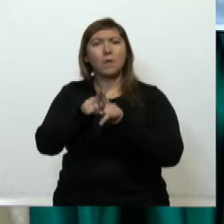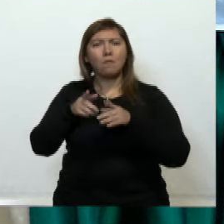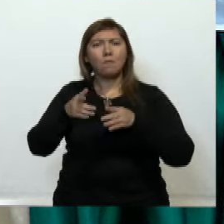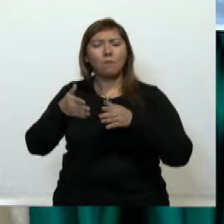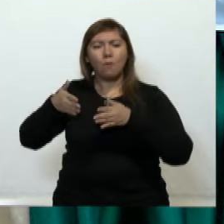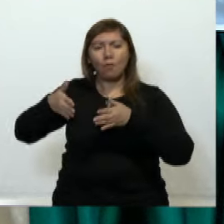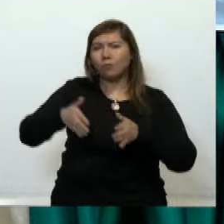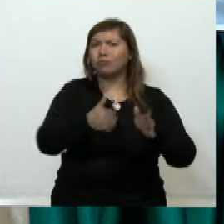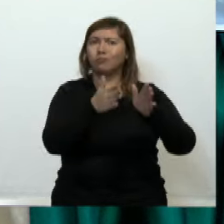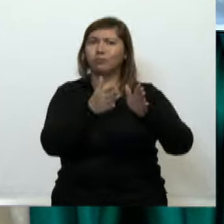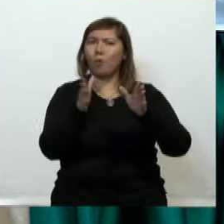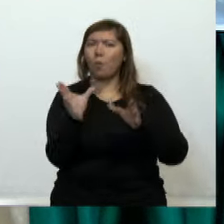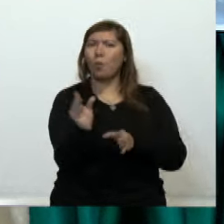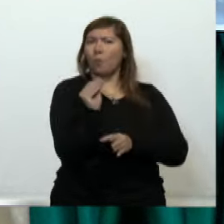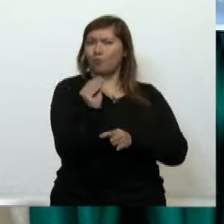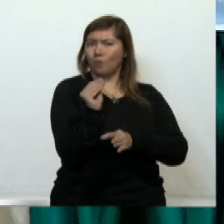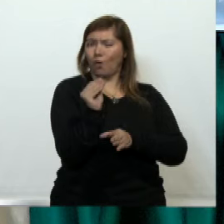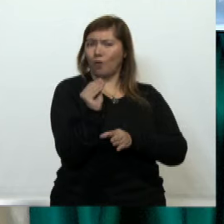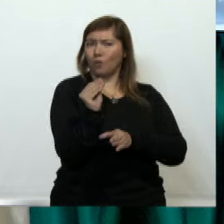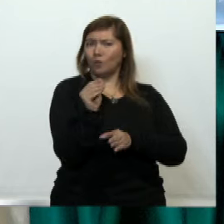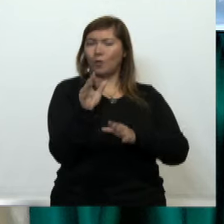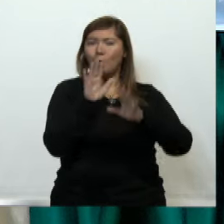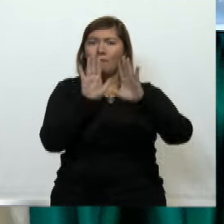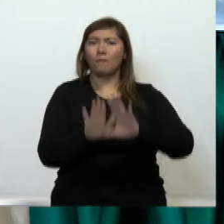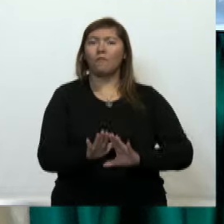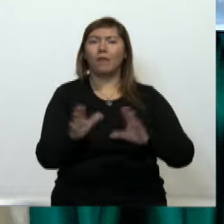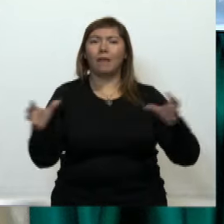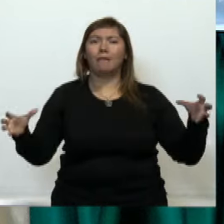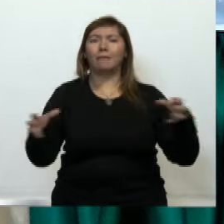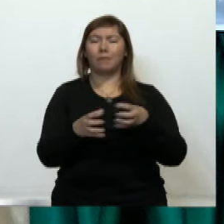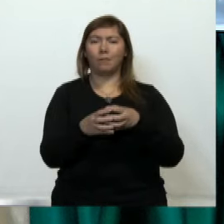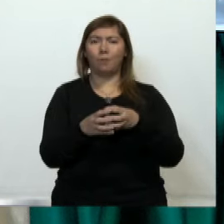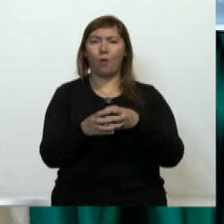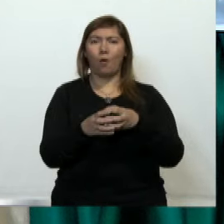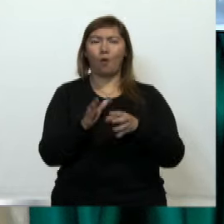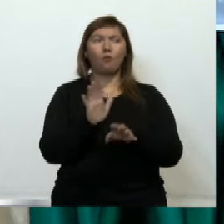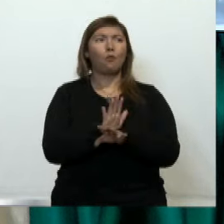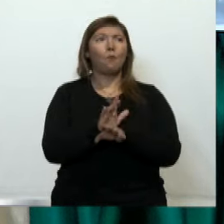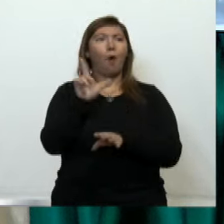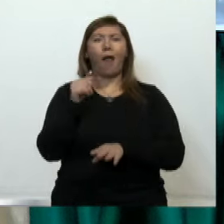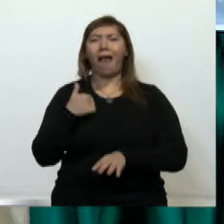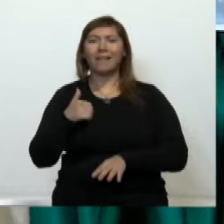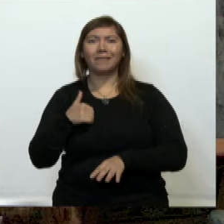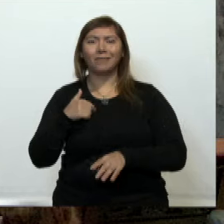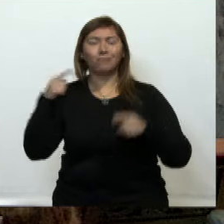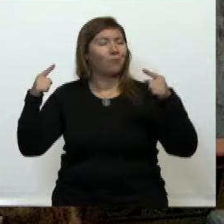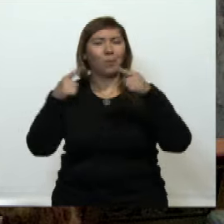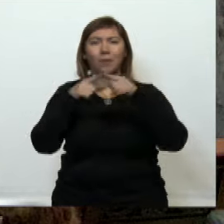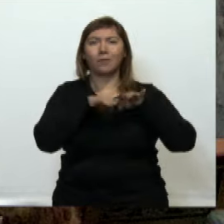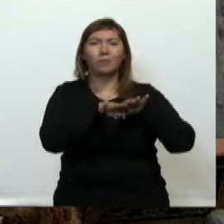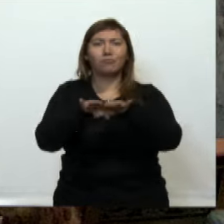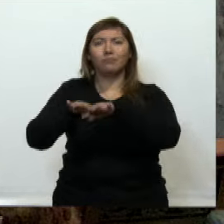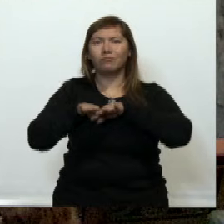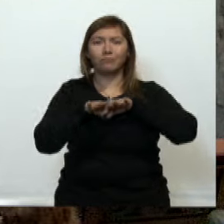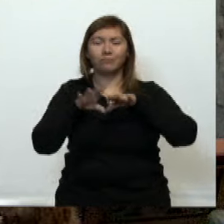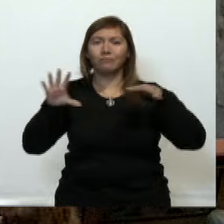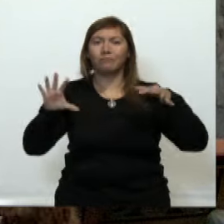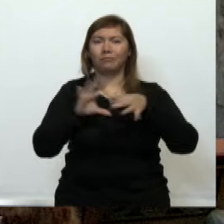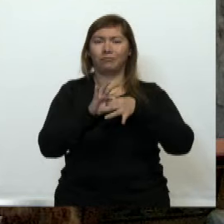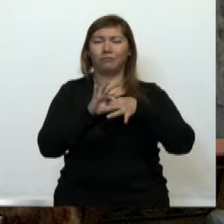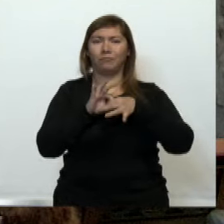poder realmente todos formar equipo como argentinos y ponernos un objetivo común: una vida